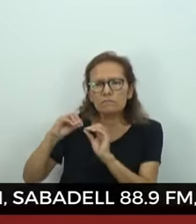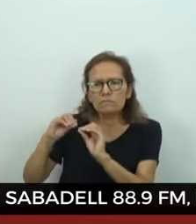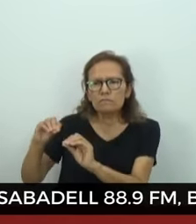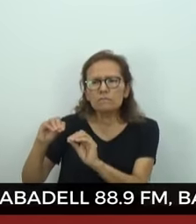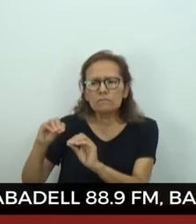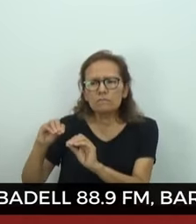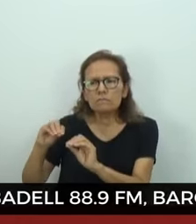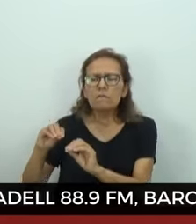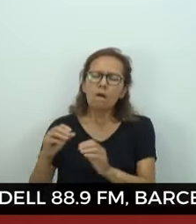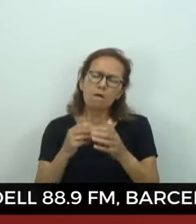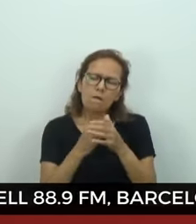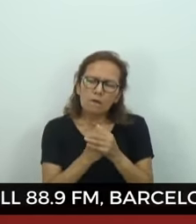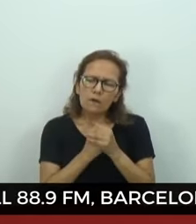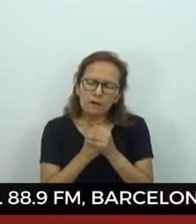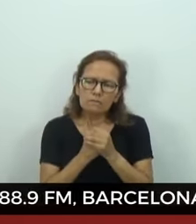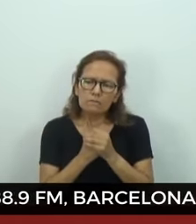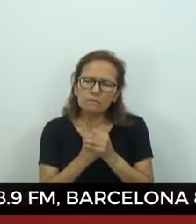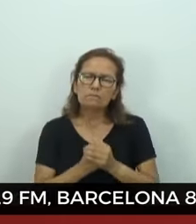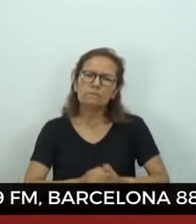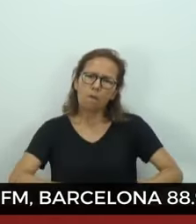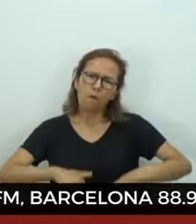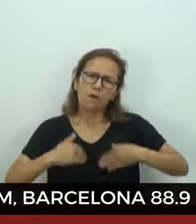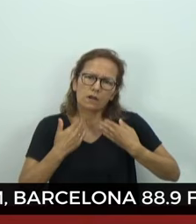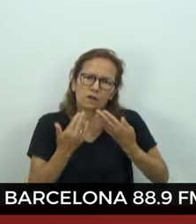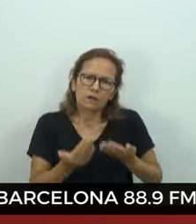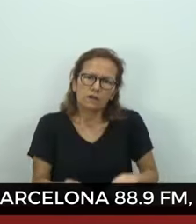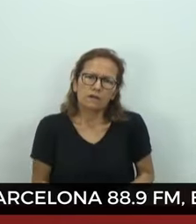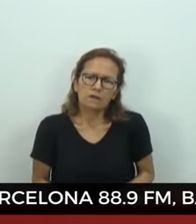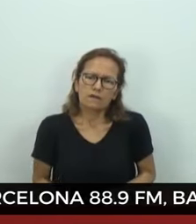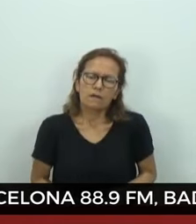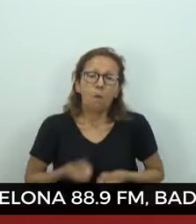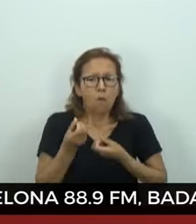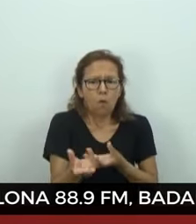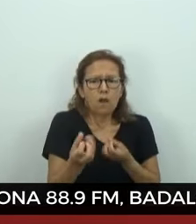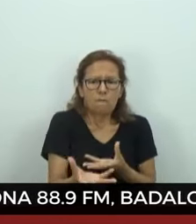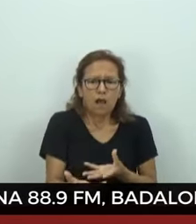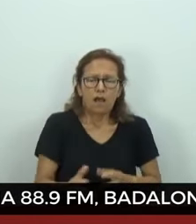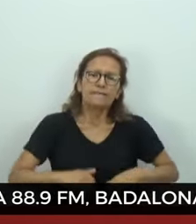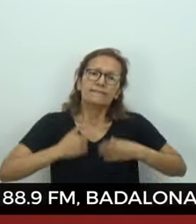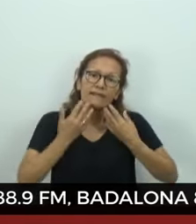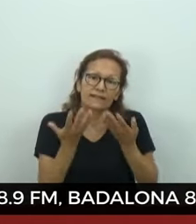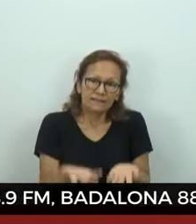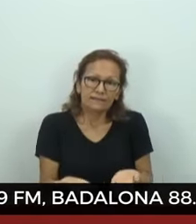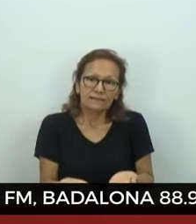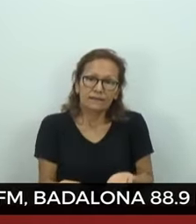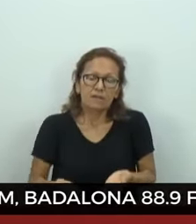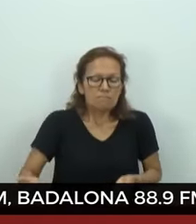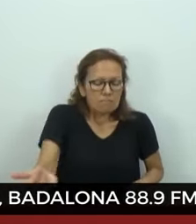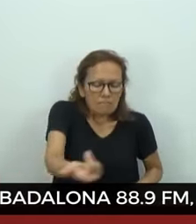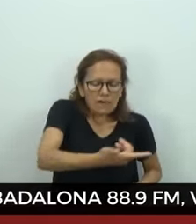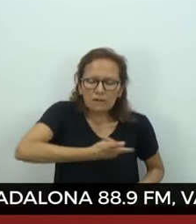su gracia, proclamar su gracia. ¿Por qué la gracia de Jesucristo es tan importante?